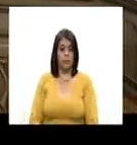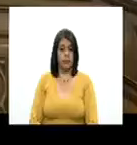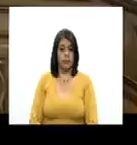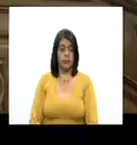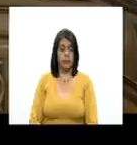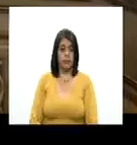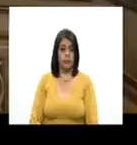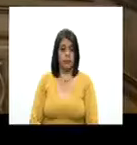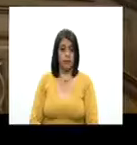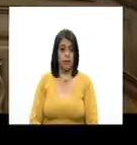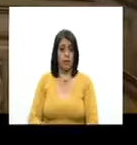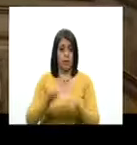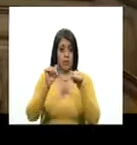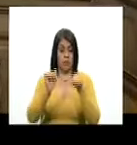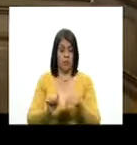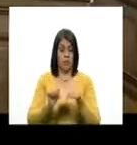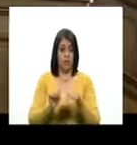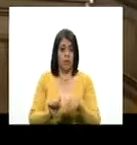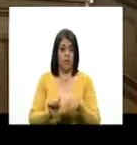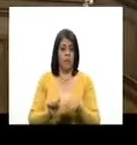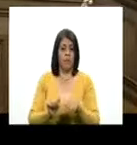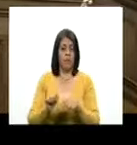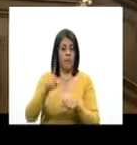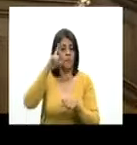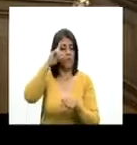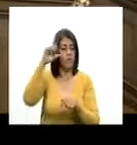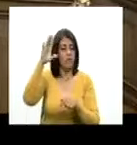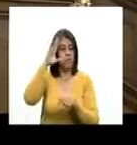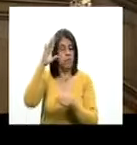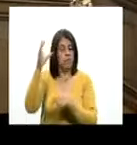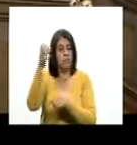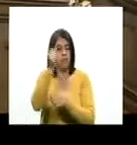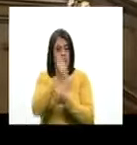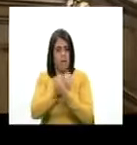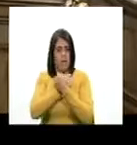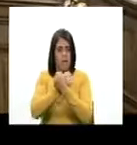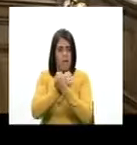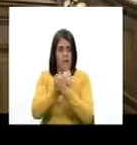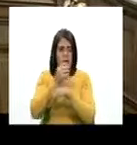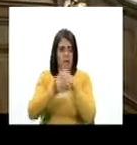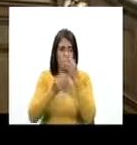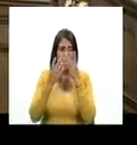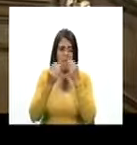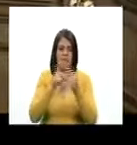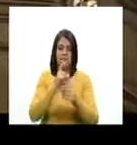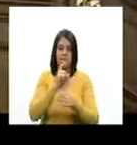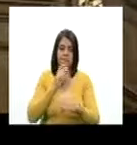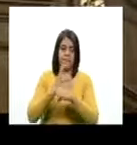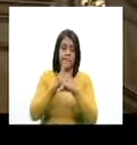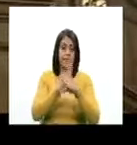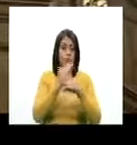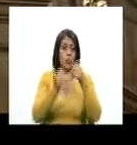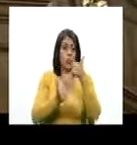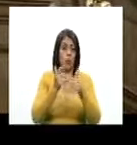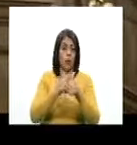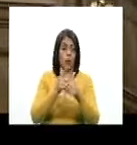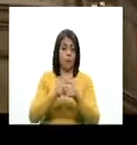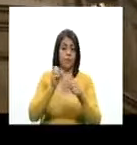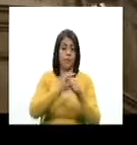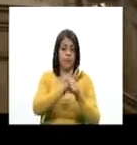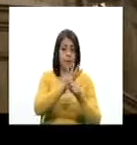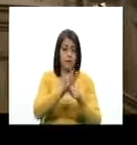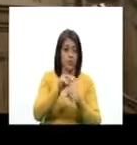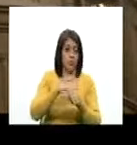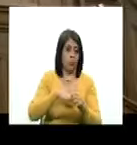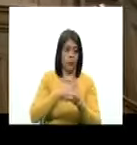Y en ese camino, persiguiendo un sueño por pasión, por amor, tuve muchas dificultades. Una de ellas fue la pandemia, que no